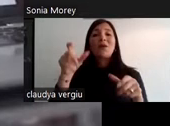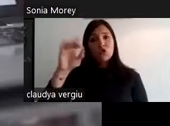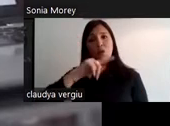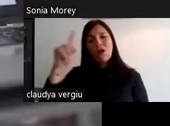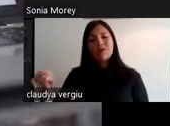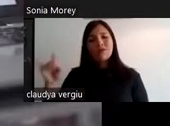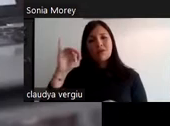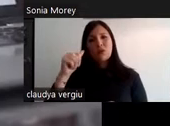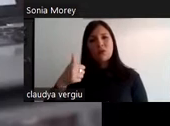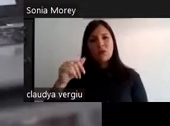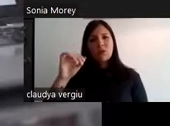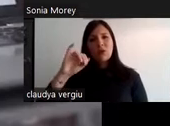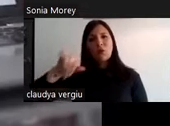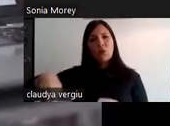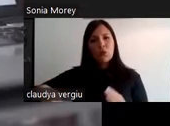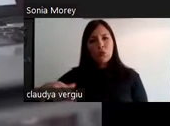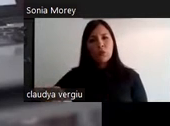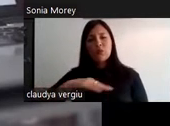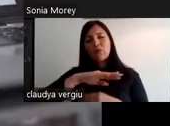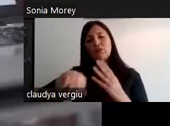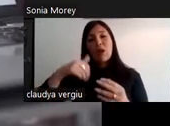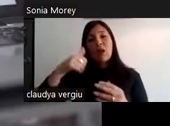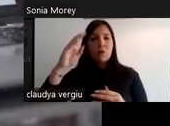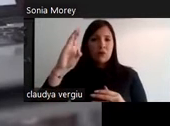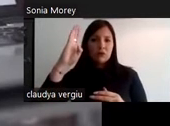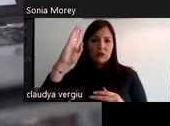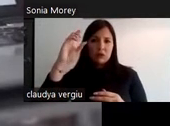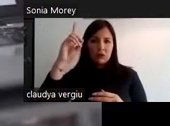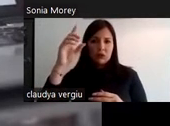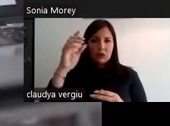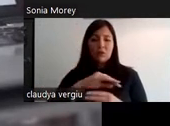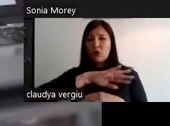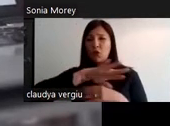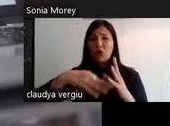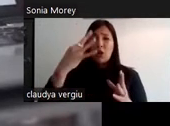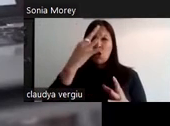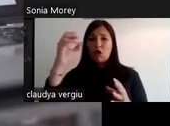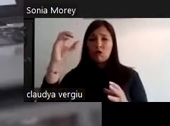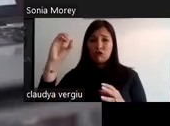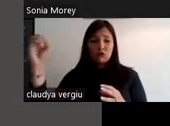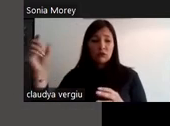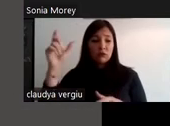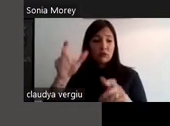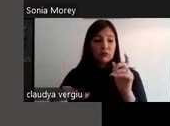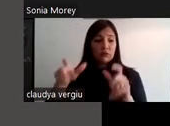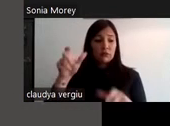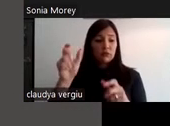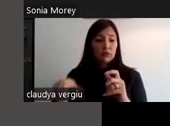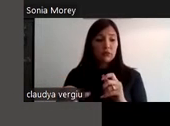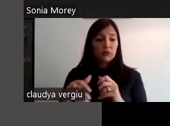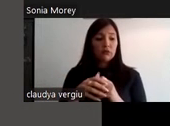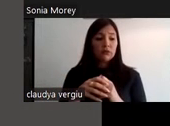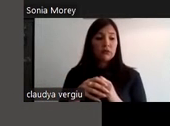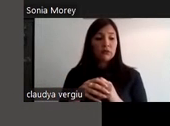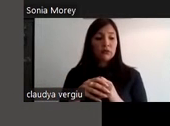iré de las zonas urbanas a nivel nacional en total fueron ochocientos sesenta y ocho personas pero